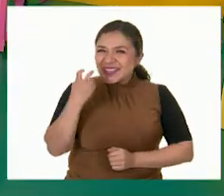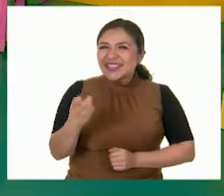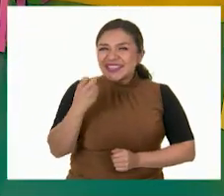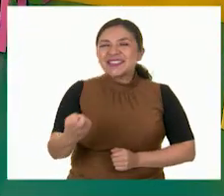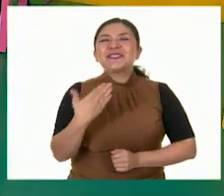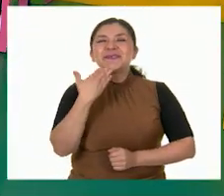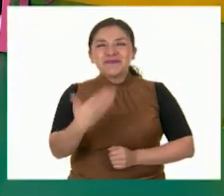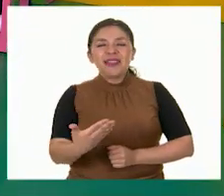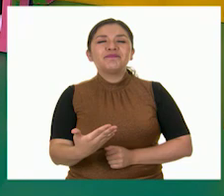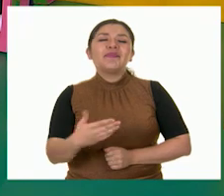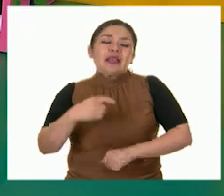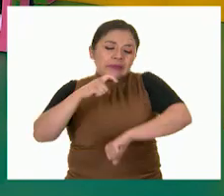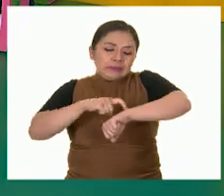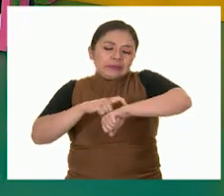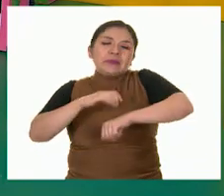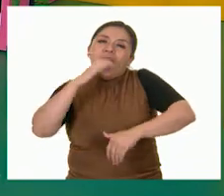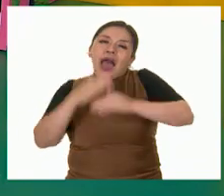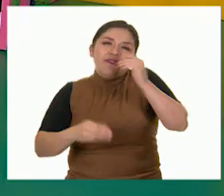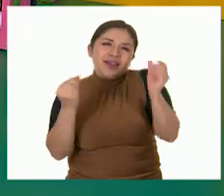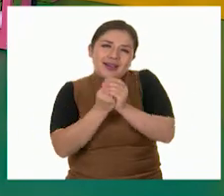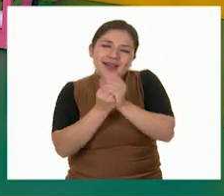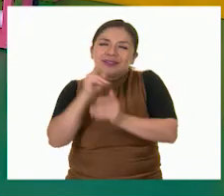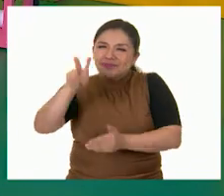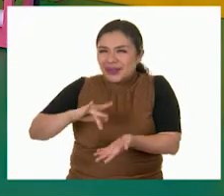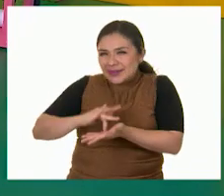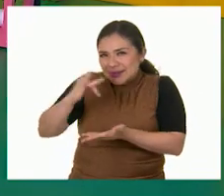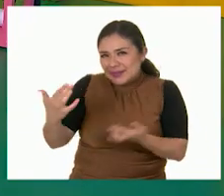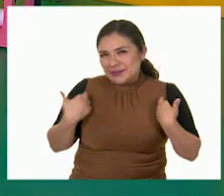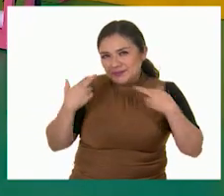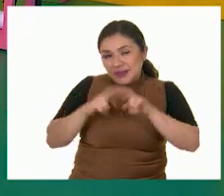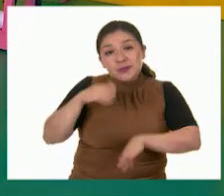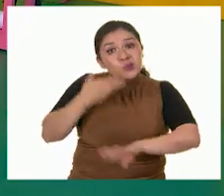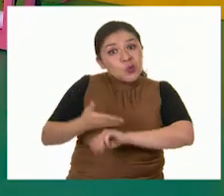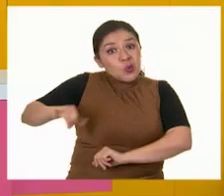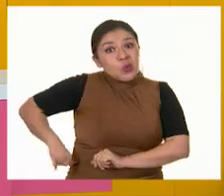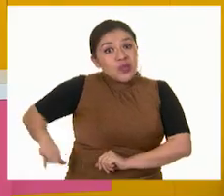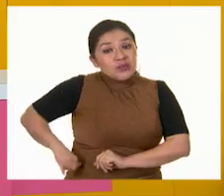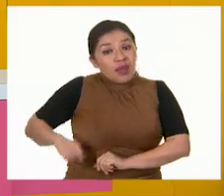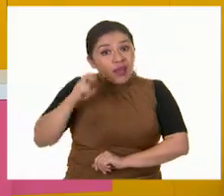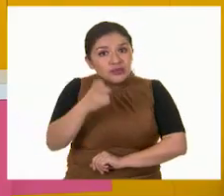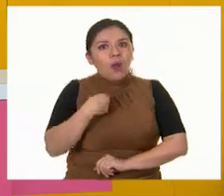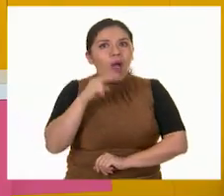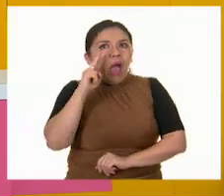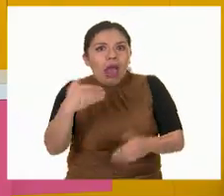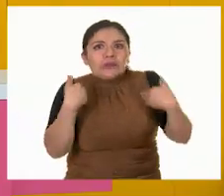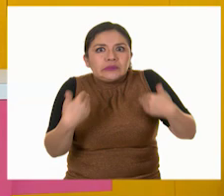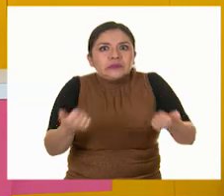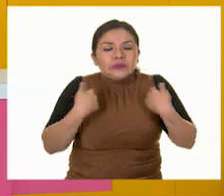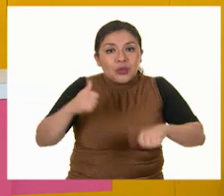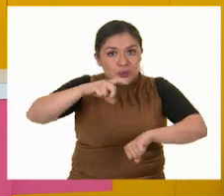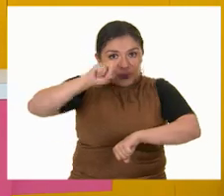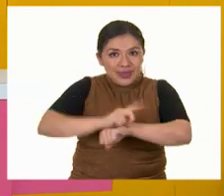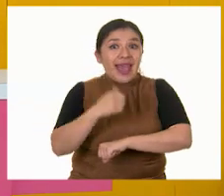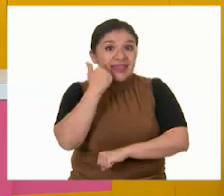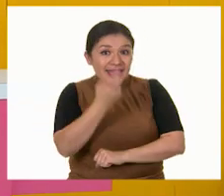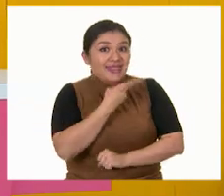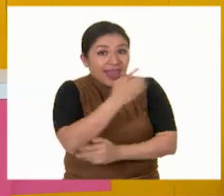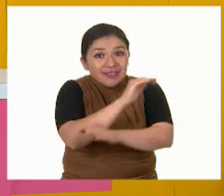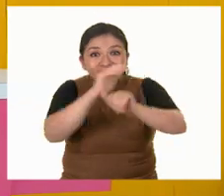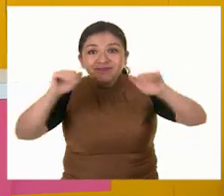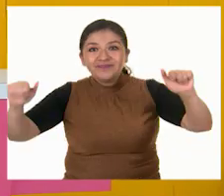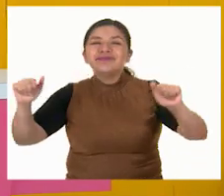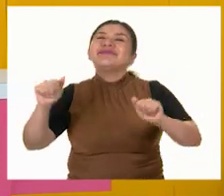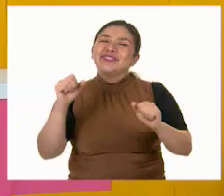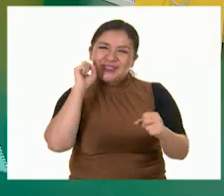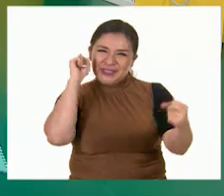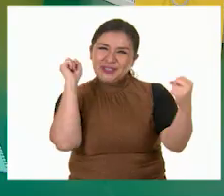Pues bueno, se terminó la clase. Yesenia, muchísimas gracias. Fue muy interesante, fue muy visual, que eso me gustó mucho. ¿Quieres despedirte de las niñas y los niños?